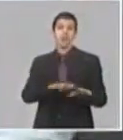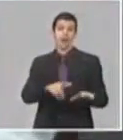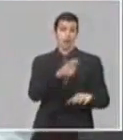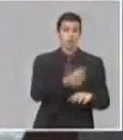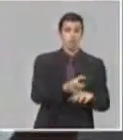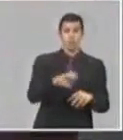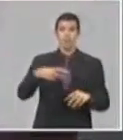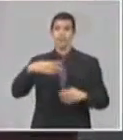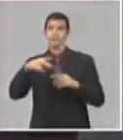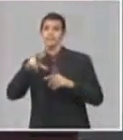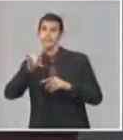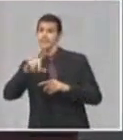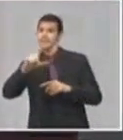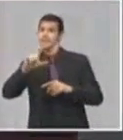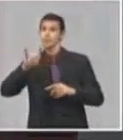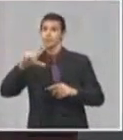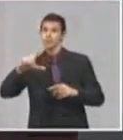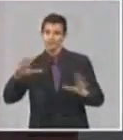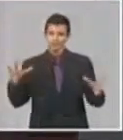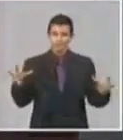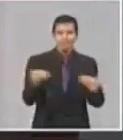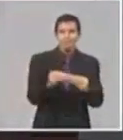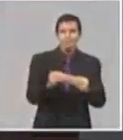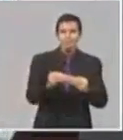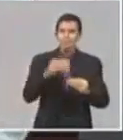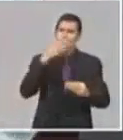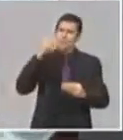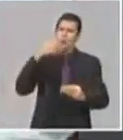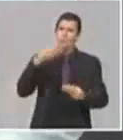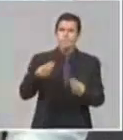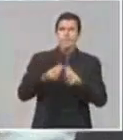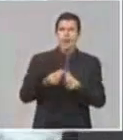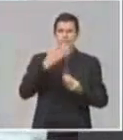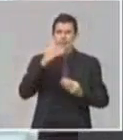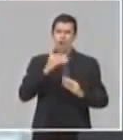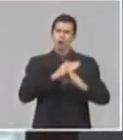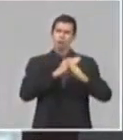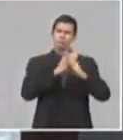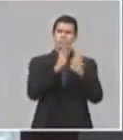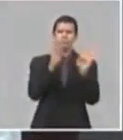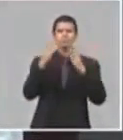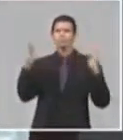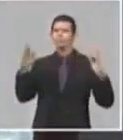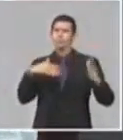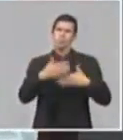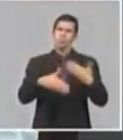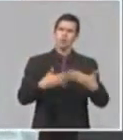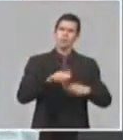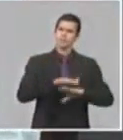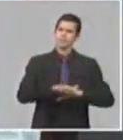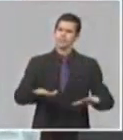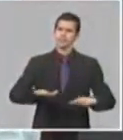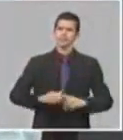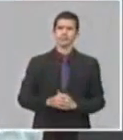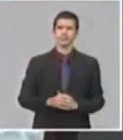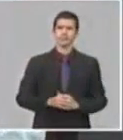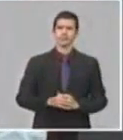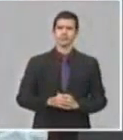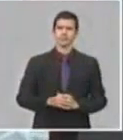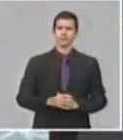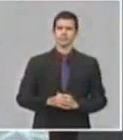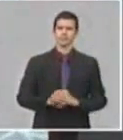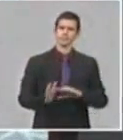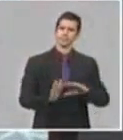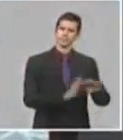país compañeros y compañeros he pensado que podríamos destruir nuestra estrategia como un plan que